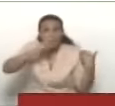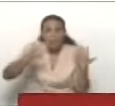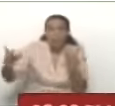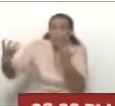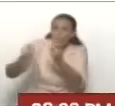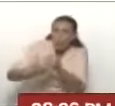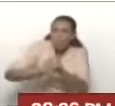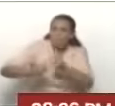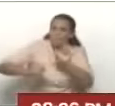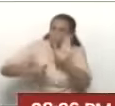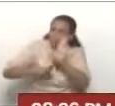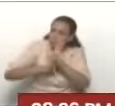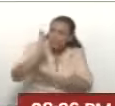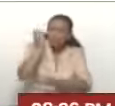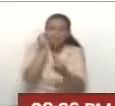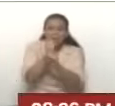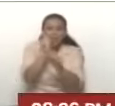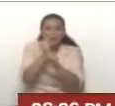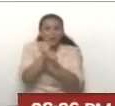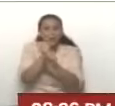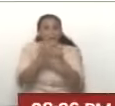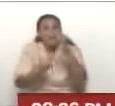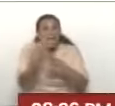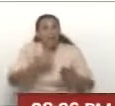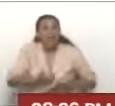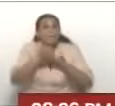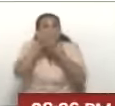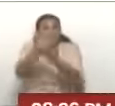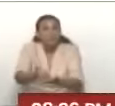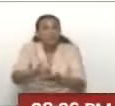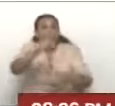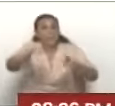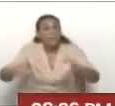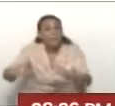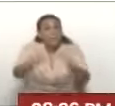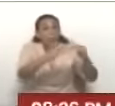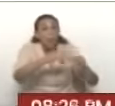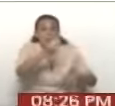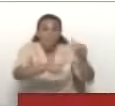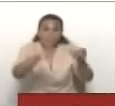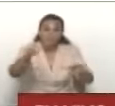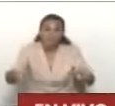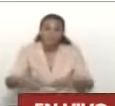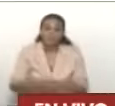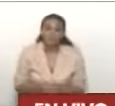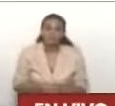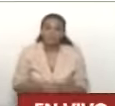Maduro vamos a seguir trabajando para crear los beneficios para todos y cada uno de ustedes.